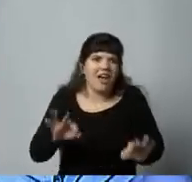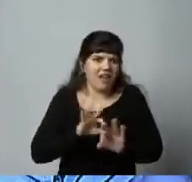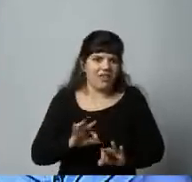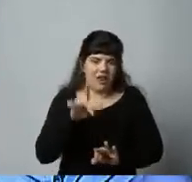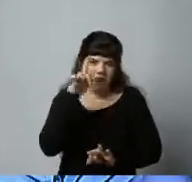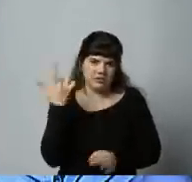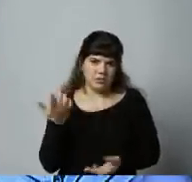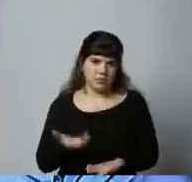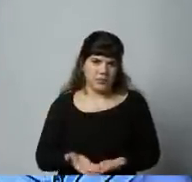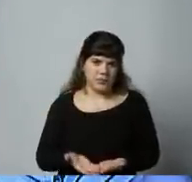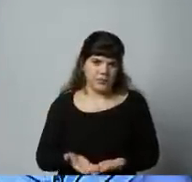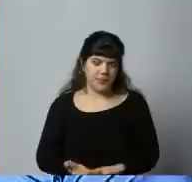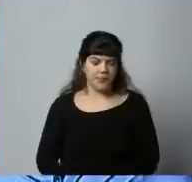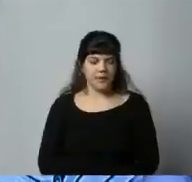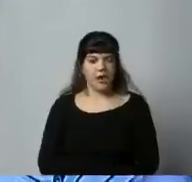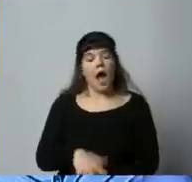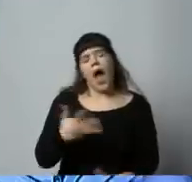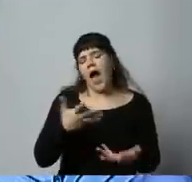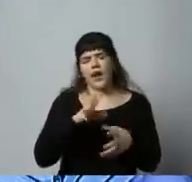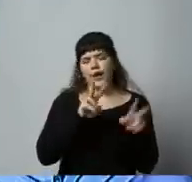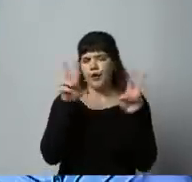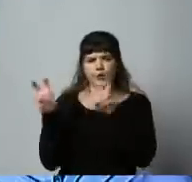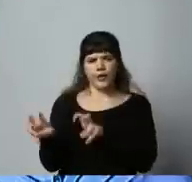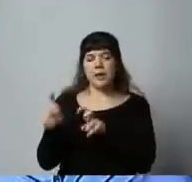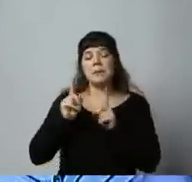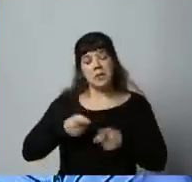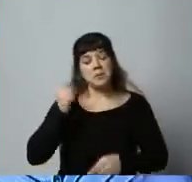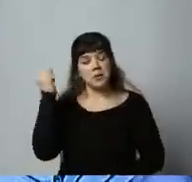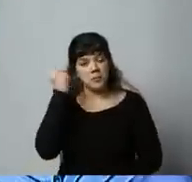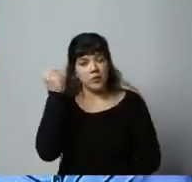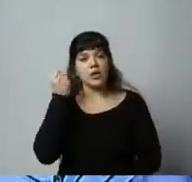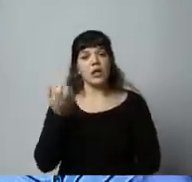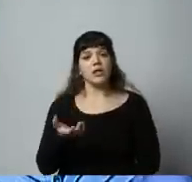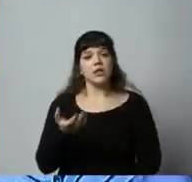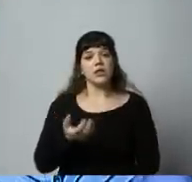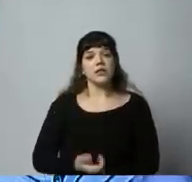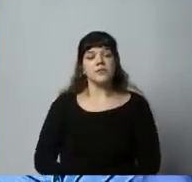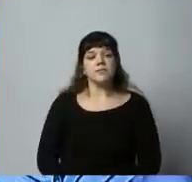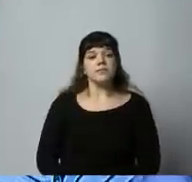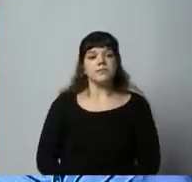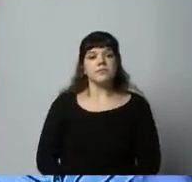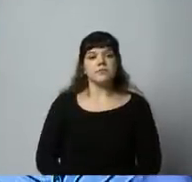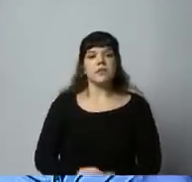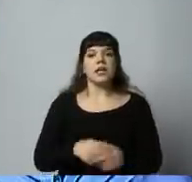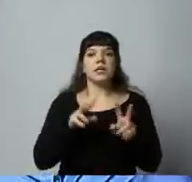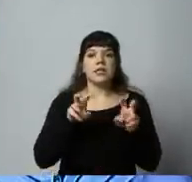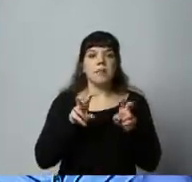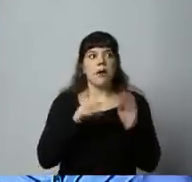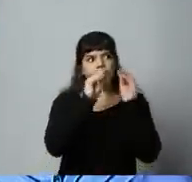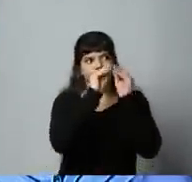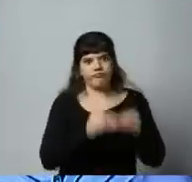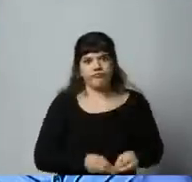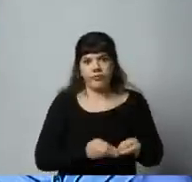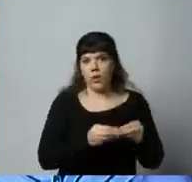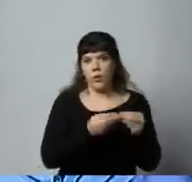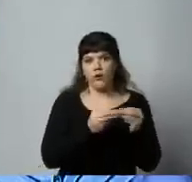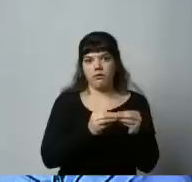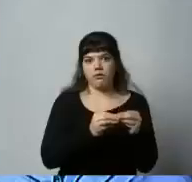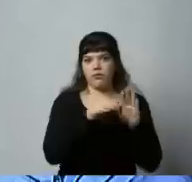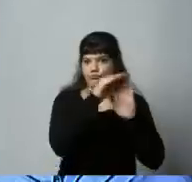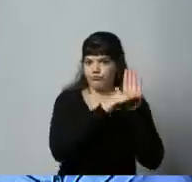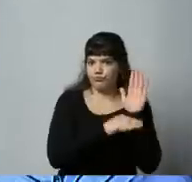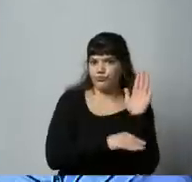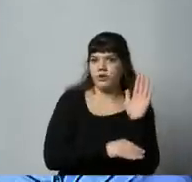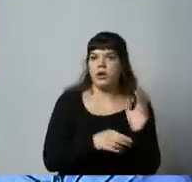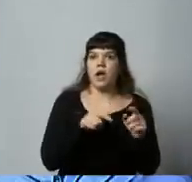dijo pero pasemos a otro tema también importante porque en la rendición de cuentas que está que está siendo